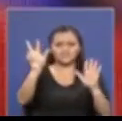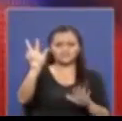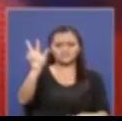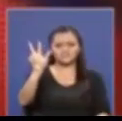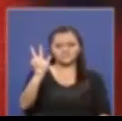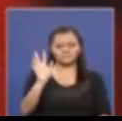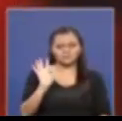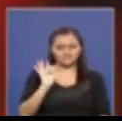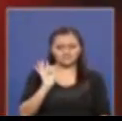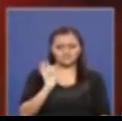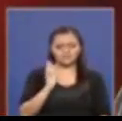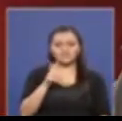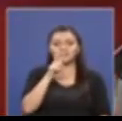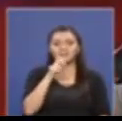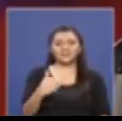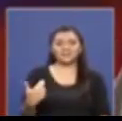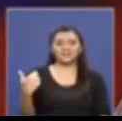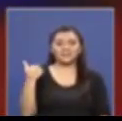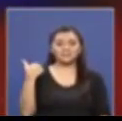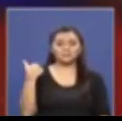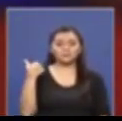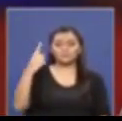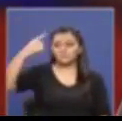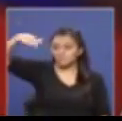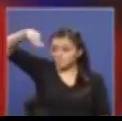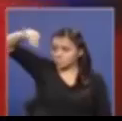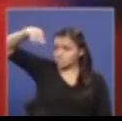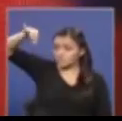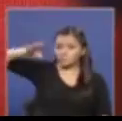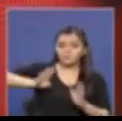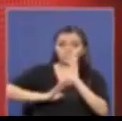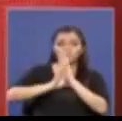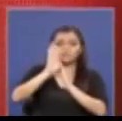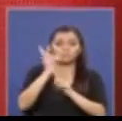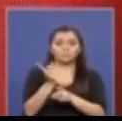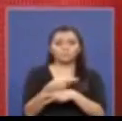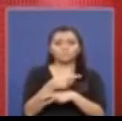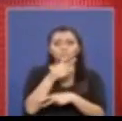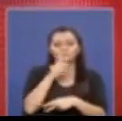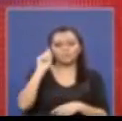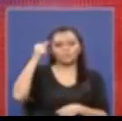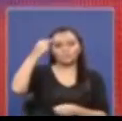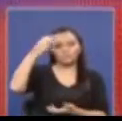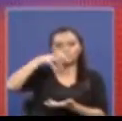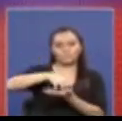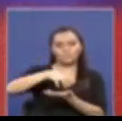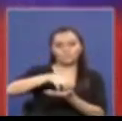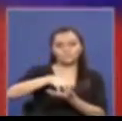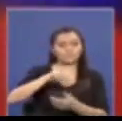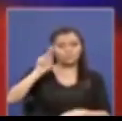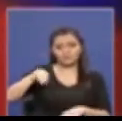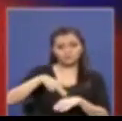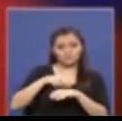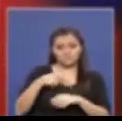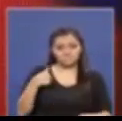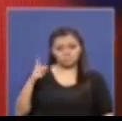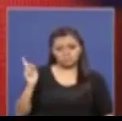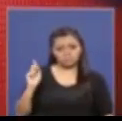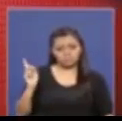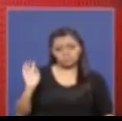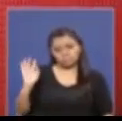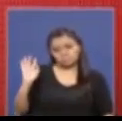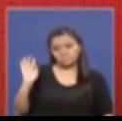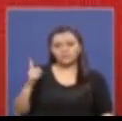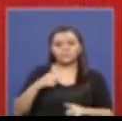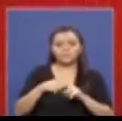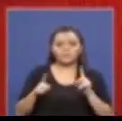la República. El responsable exclusivo del fomento productivo de la provincia es el gobierno provincial, no el gobierno nacional. Pero aquí